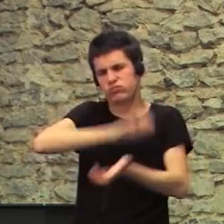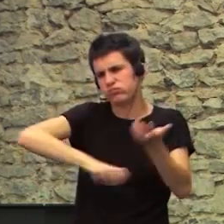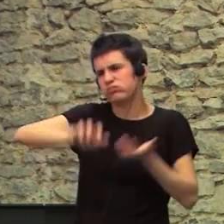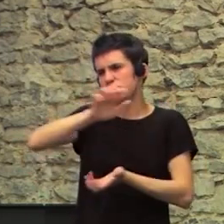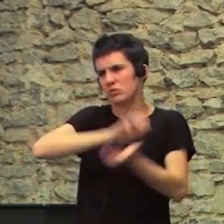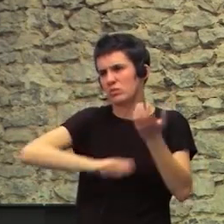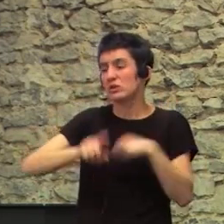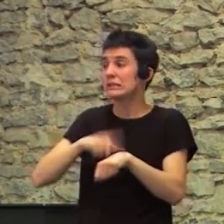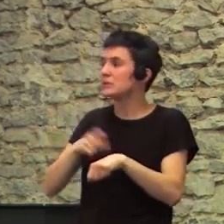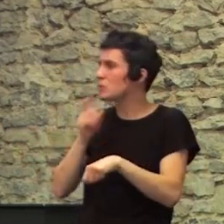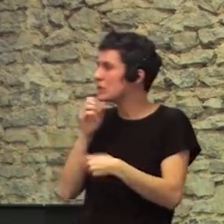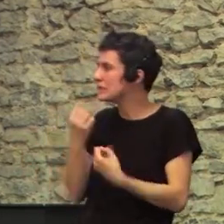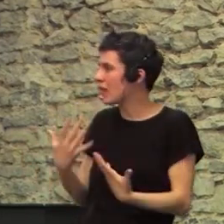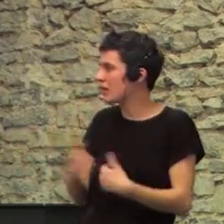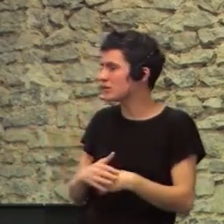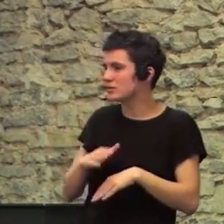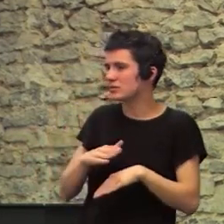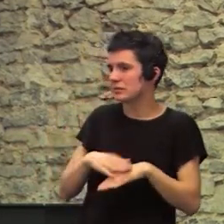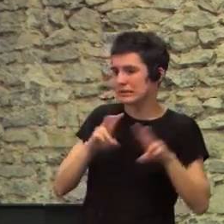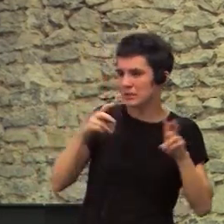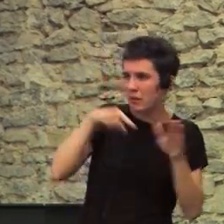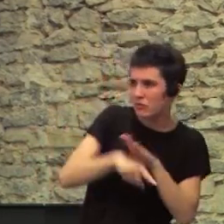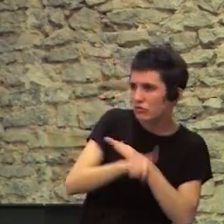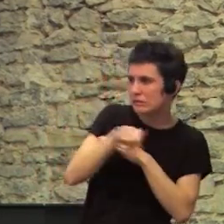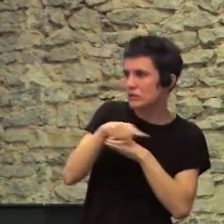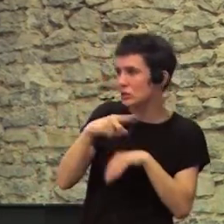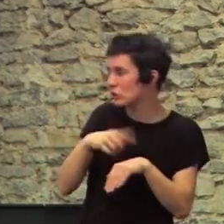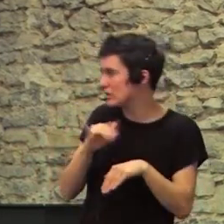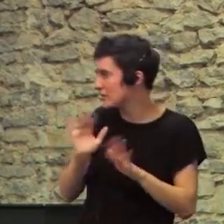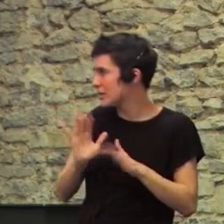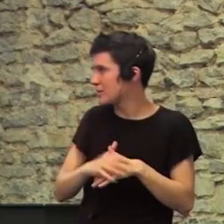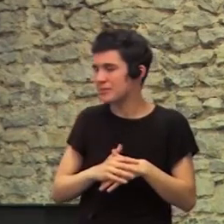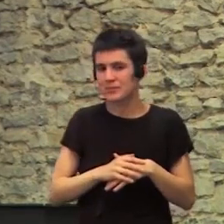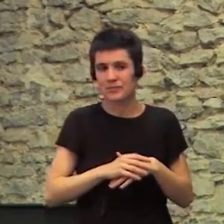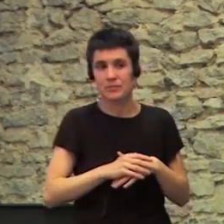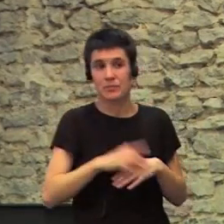¿Cómo iré de tiempo? ¿Por entrar o no entrar o dejar de entrar?